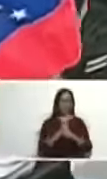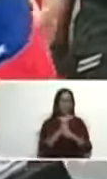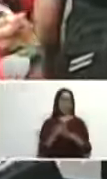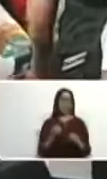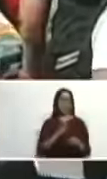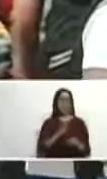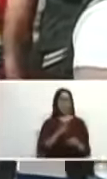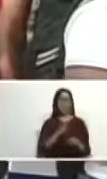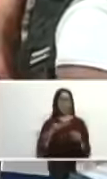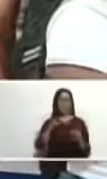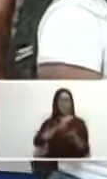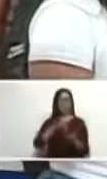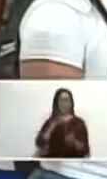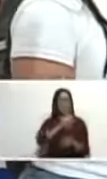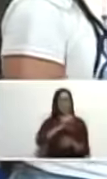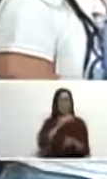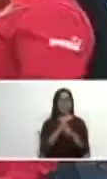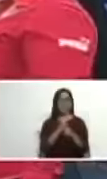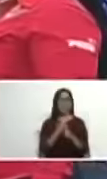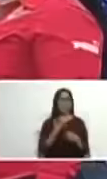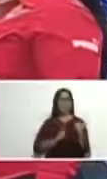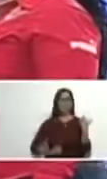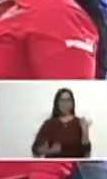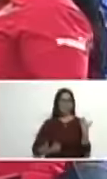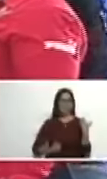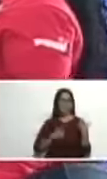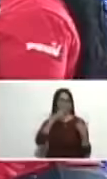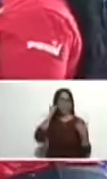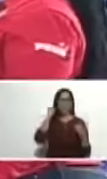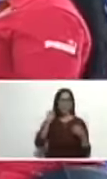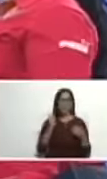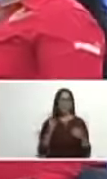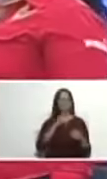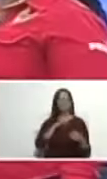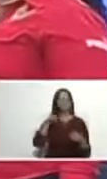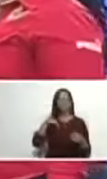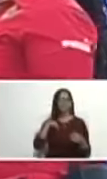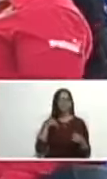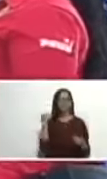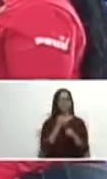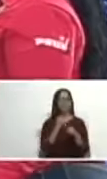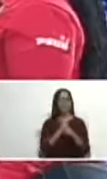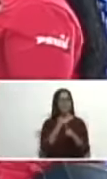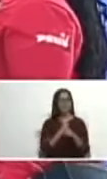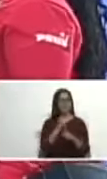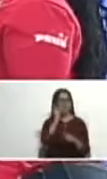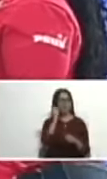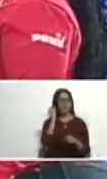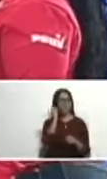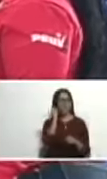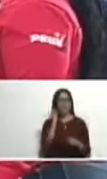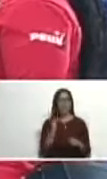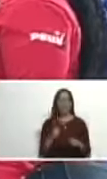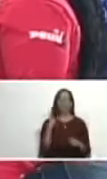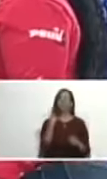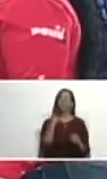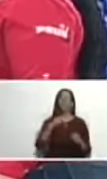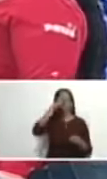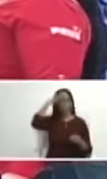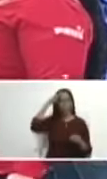de Trabajadores, presidente obrero Nicolás Maduro. Para nosotros, los trabajadores y trabajadoras, es un